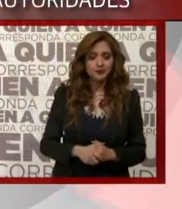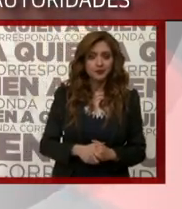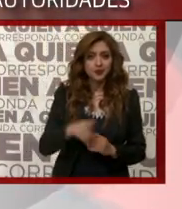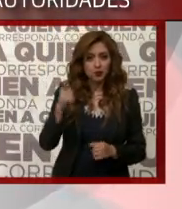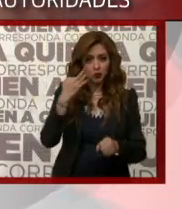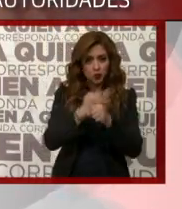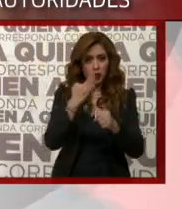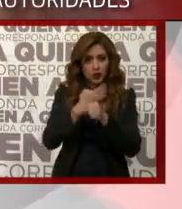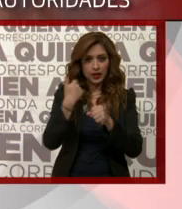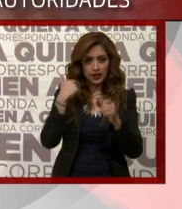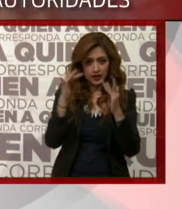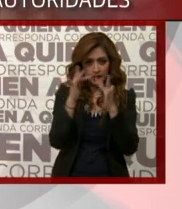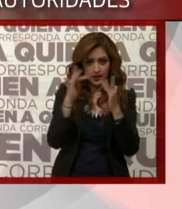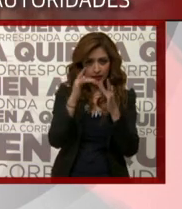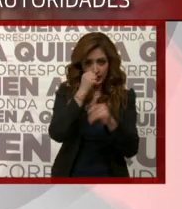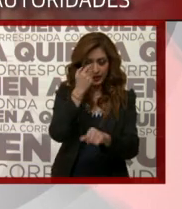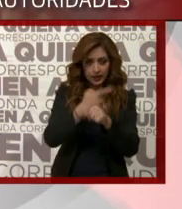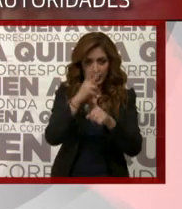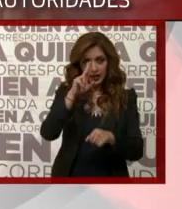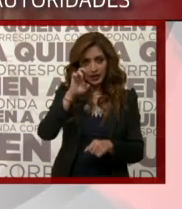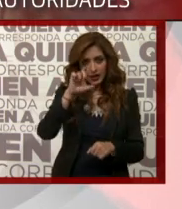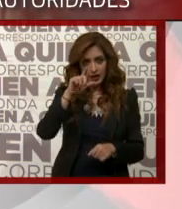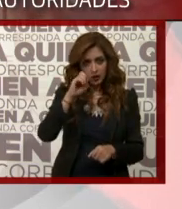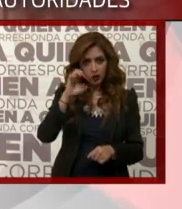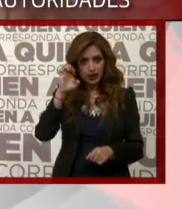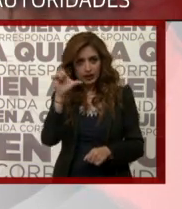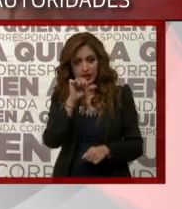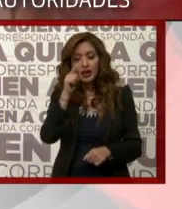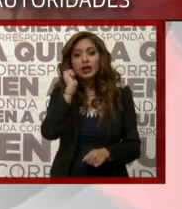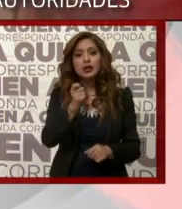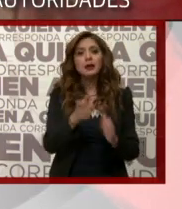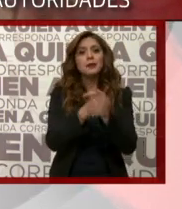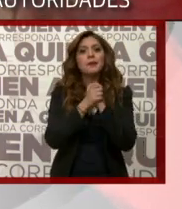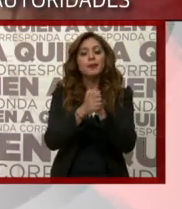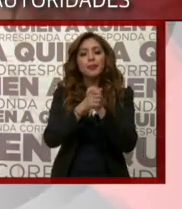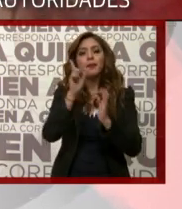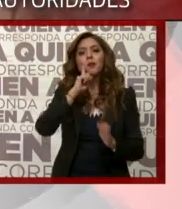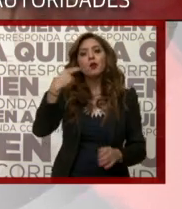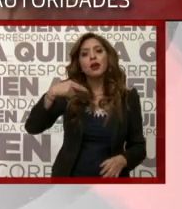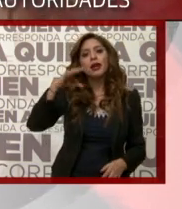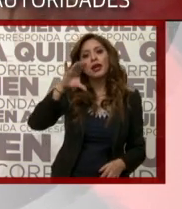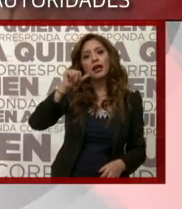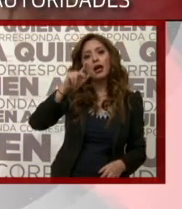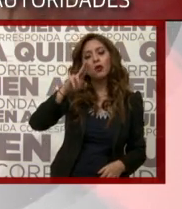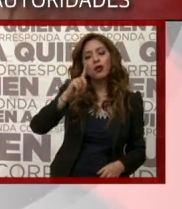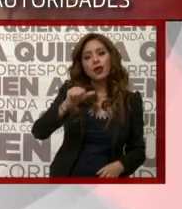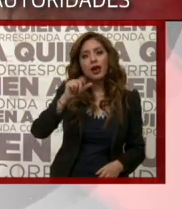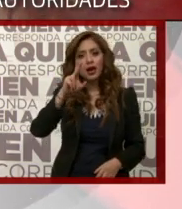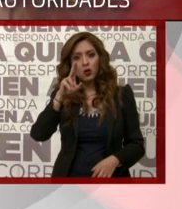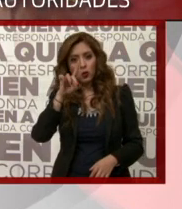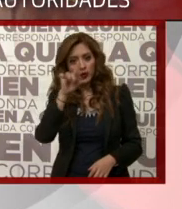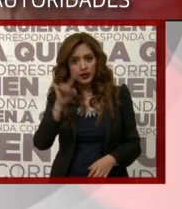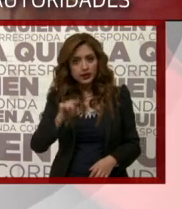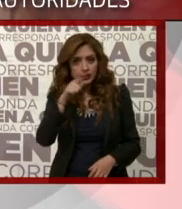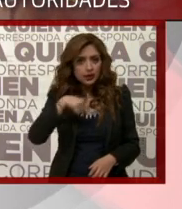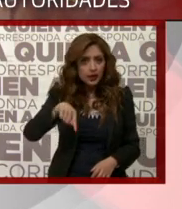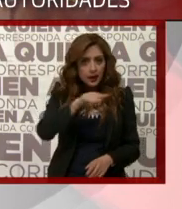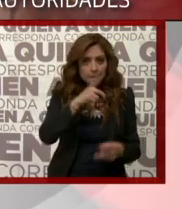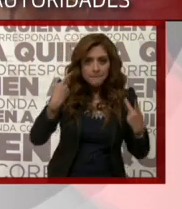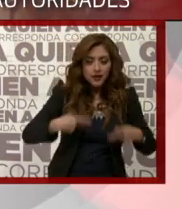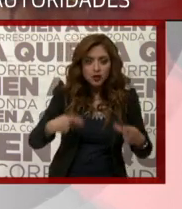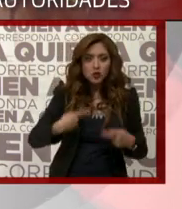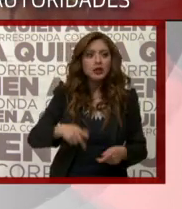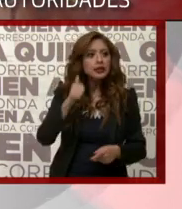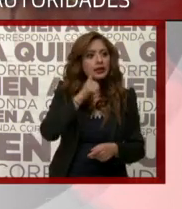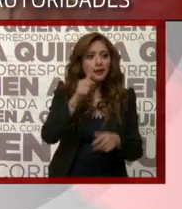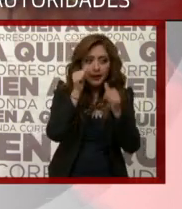contacto con la secretaria de Relaciones Exteriores? Por supuesto, señor, ¿no? Claro que sí, con mucho gusto. Y un cordial saludo a Claudia Ruiz Massieu, que siempre nos ha atendido de maravilla. Perfecto, ella claro y toda que sí. Su gente siempre han tenido